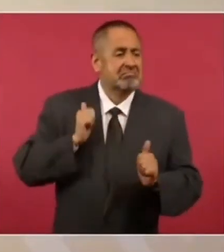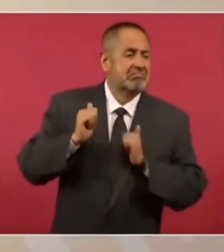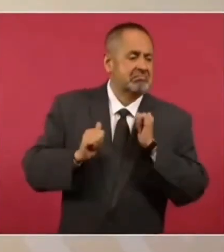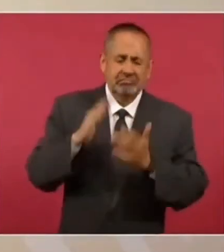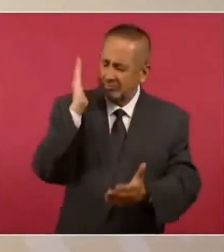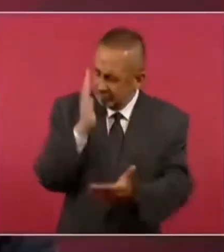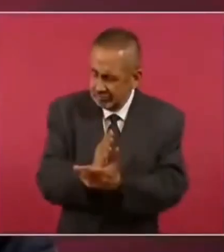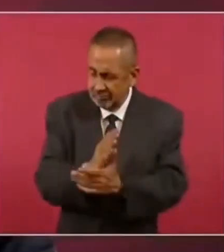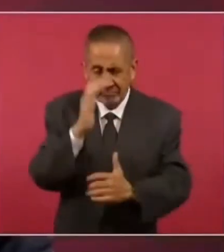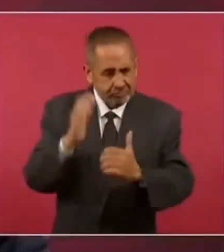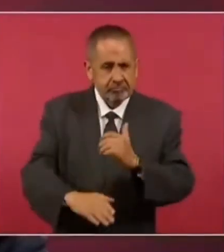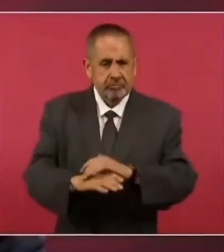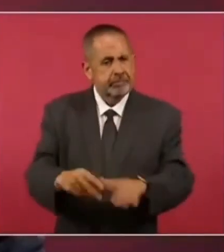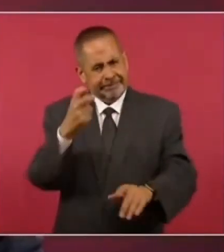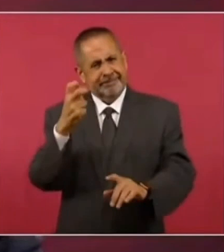Esa es la fórmula.